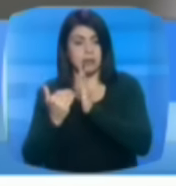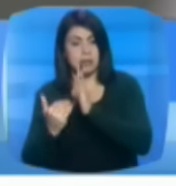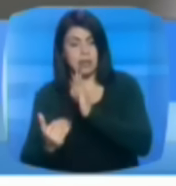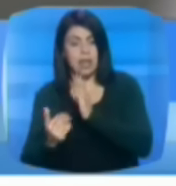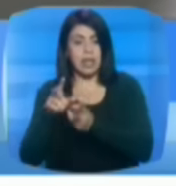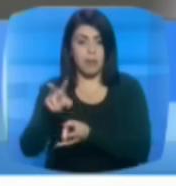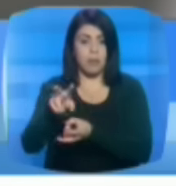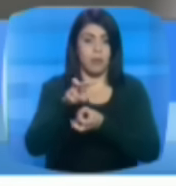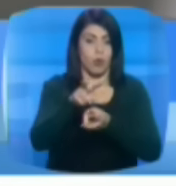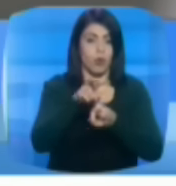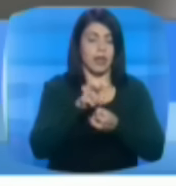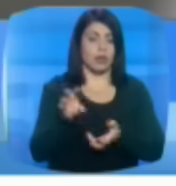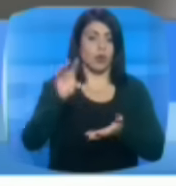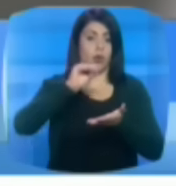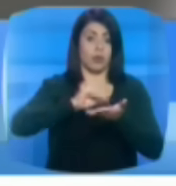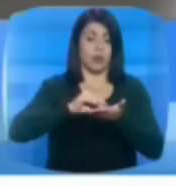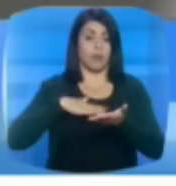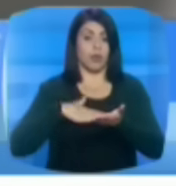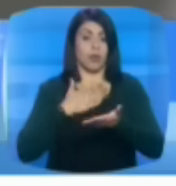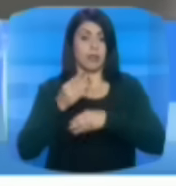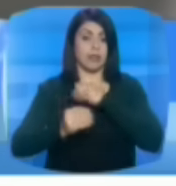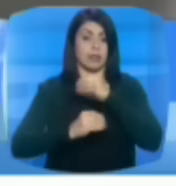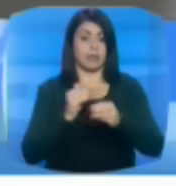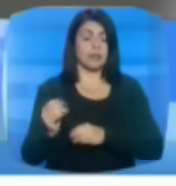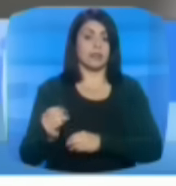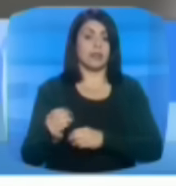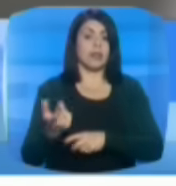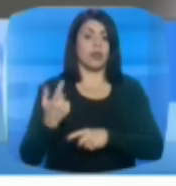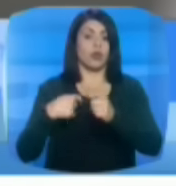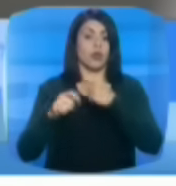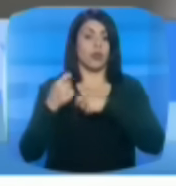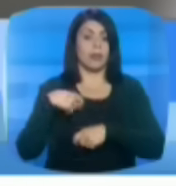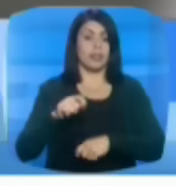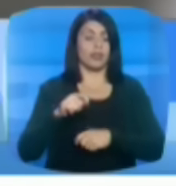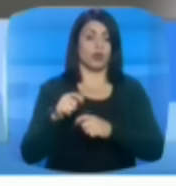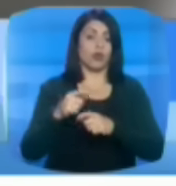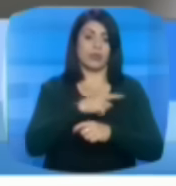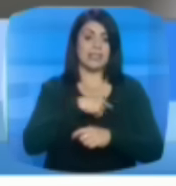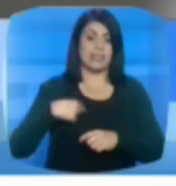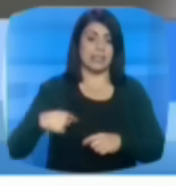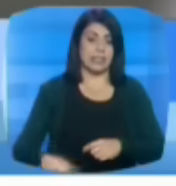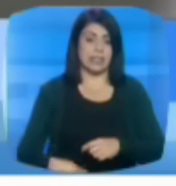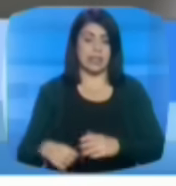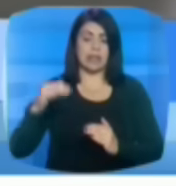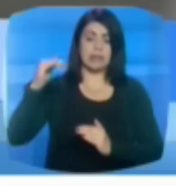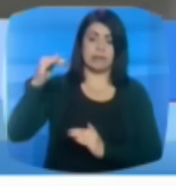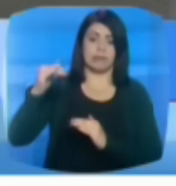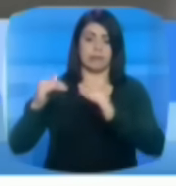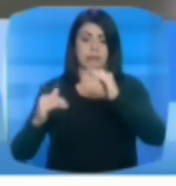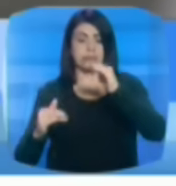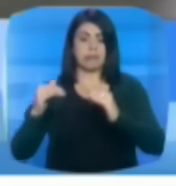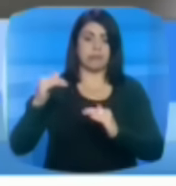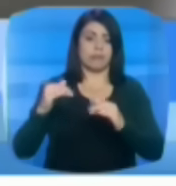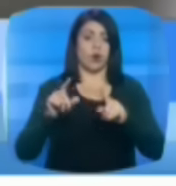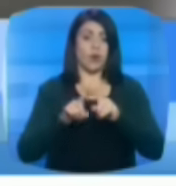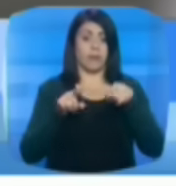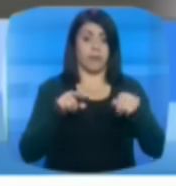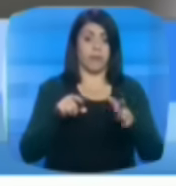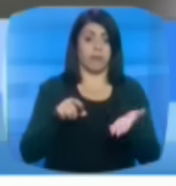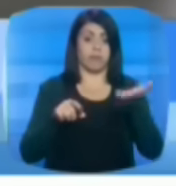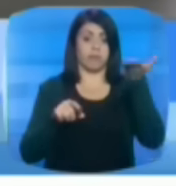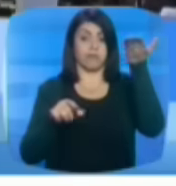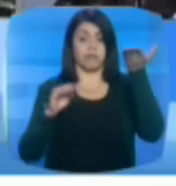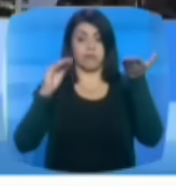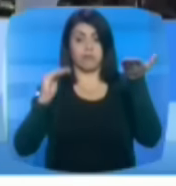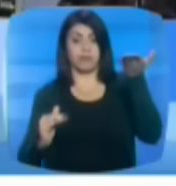menos impuestos, el tema otra vez volveríamos al tema de la guerra comercial con China. Entonces es como que ambos extremos que pudiéramos